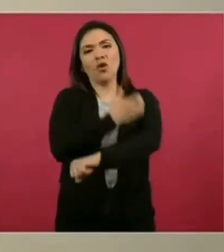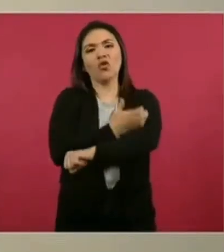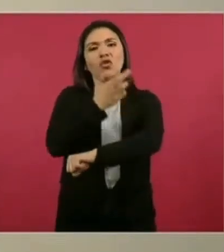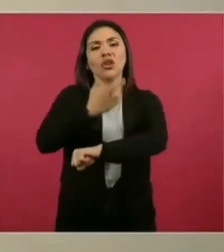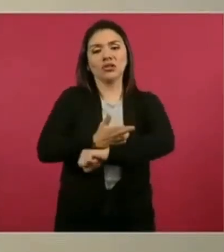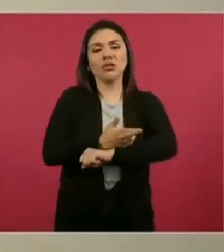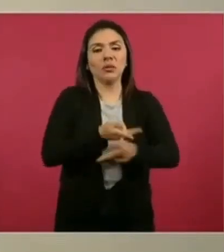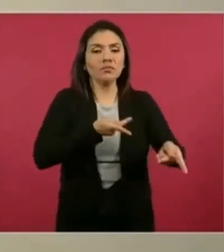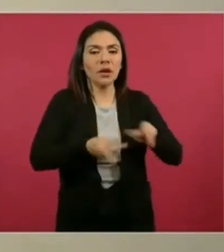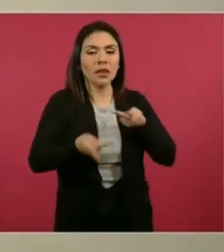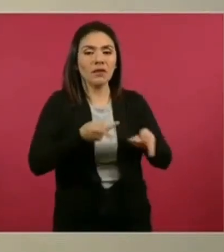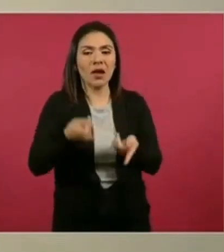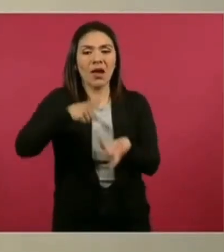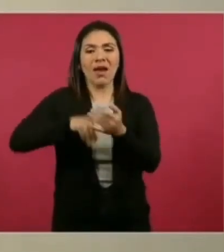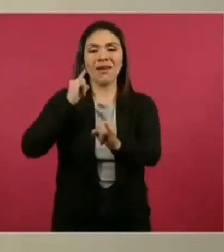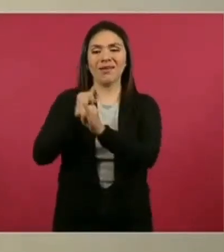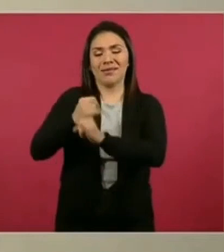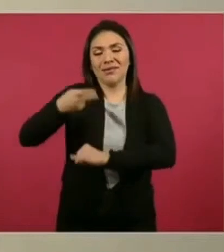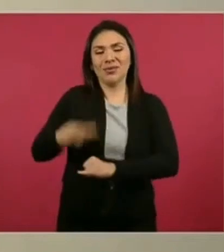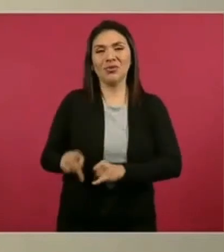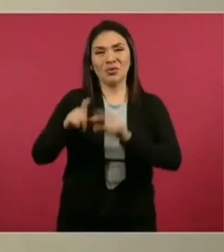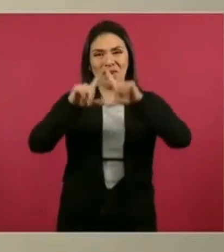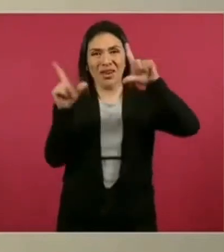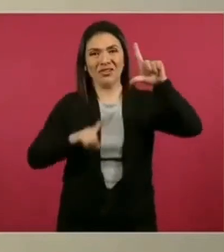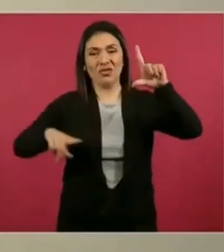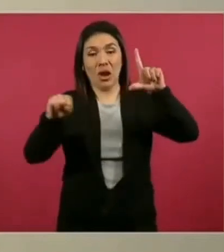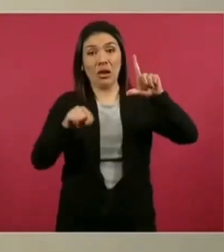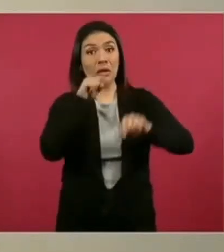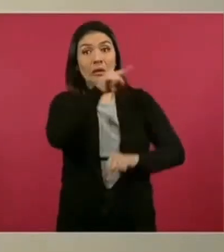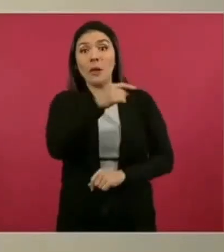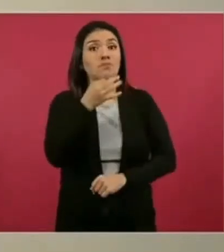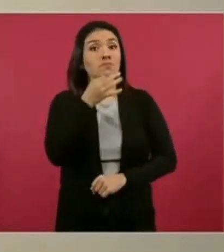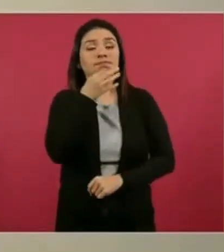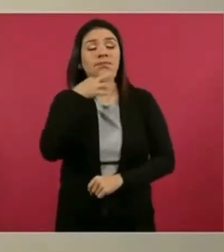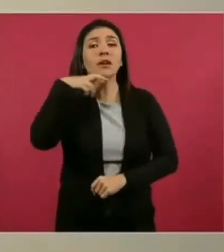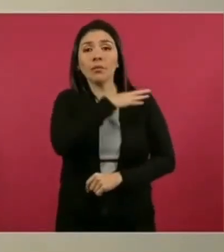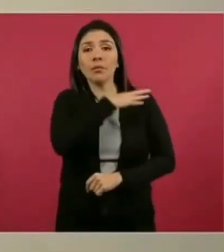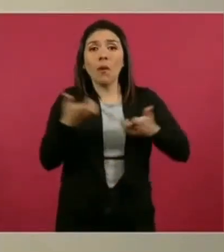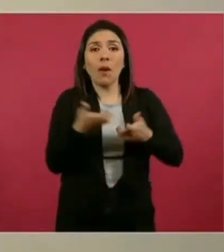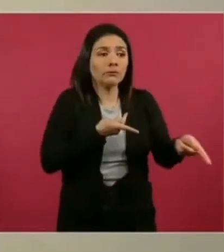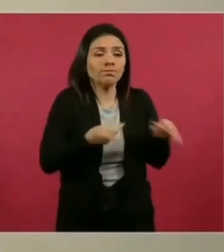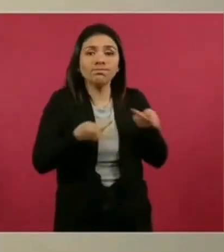Coordinación de Estrategia Digital Nacional, quien de manera inmediata coordinó